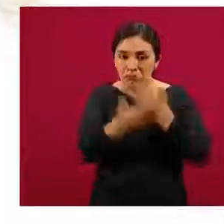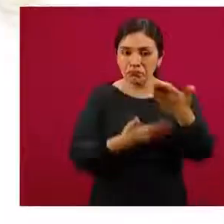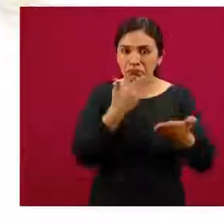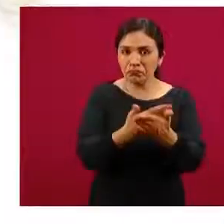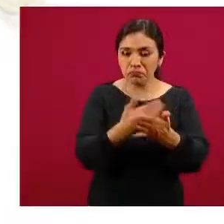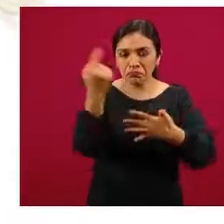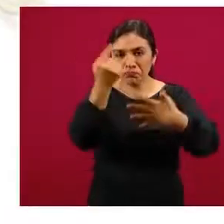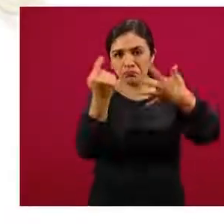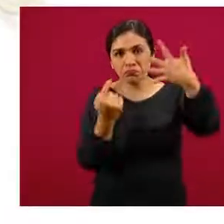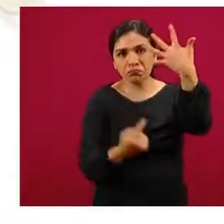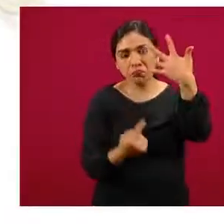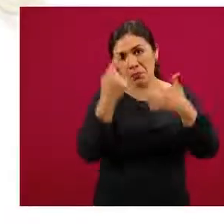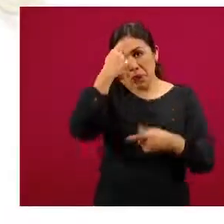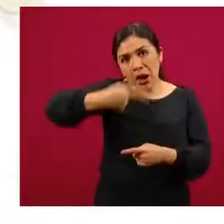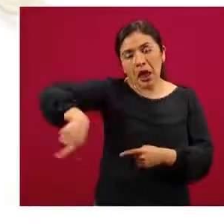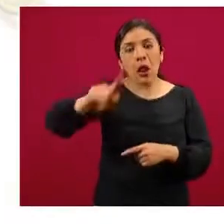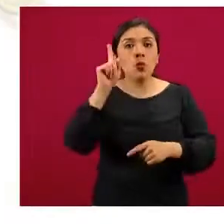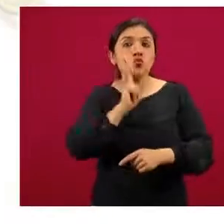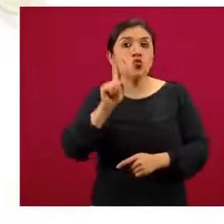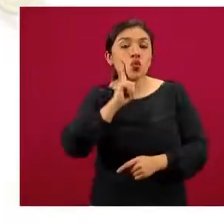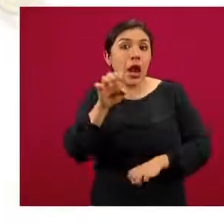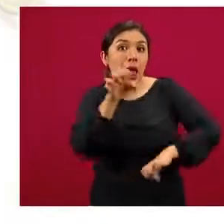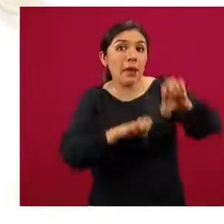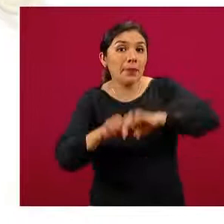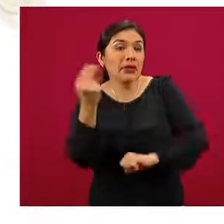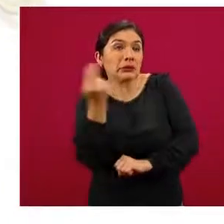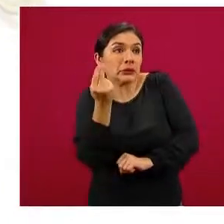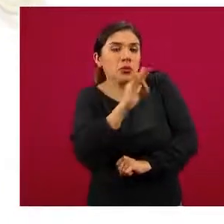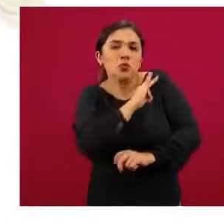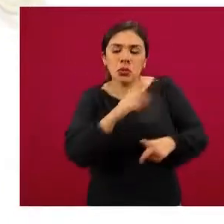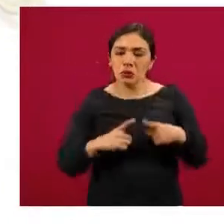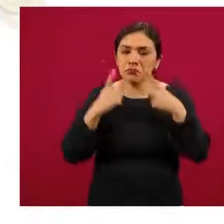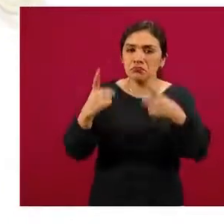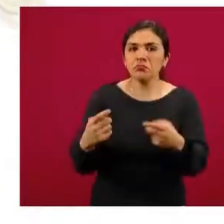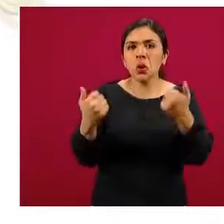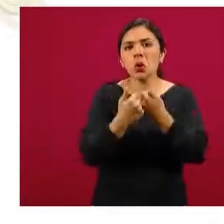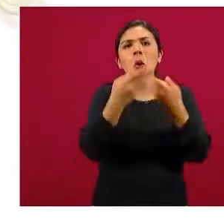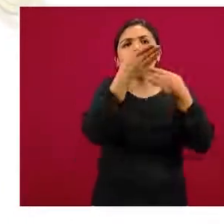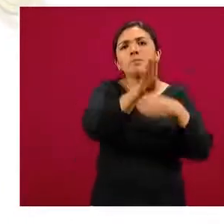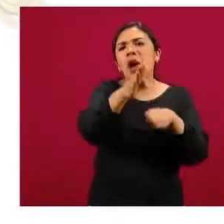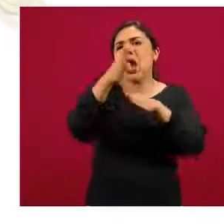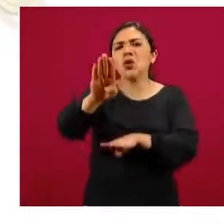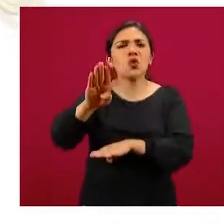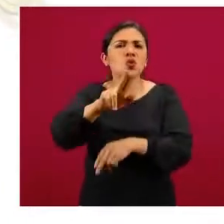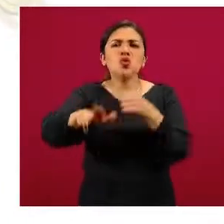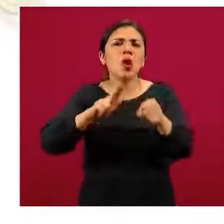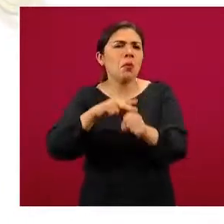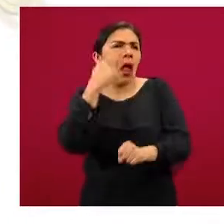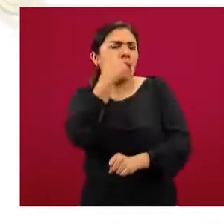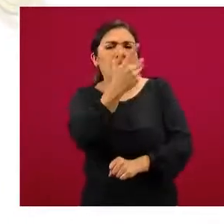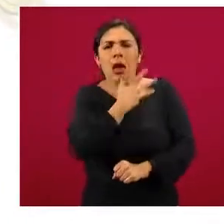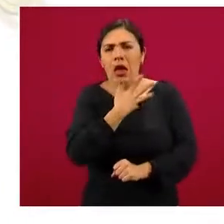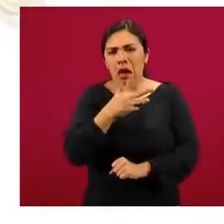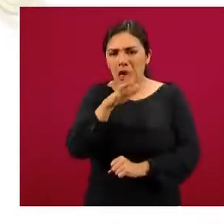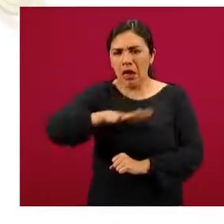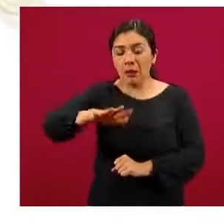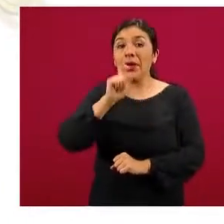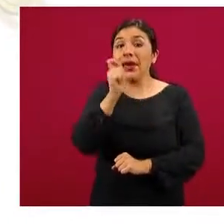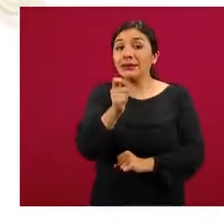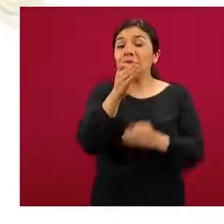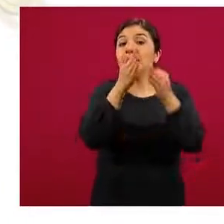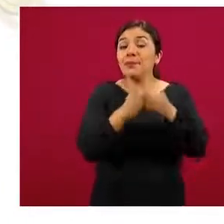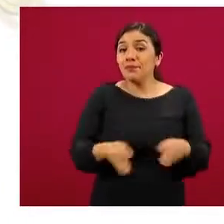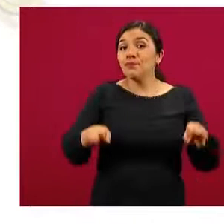se ponen a disposición de las mujeres empresarias, en este caso, a través de bancos comerciales que ahora vamos a ver. Es